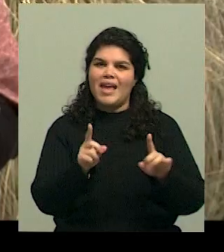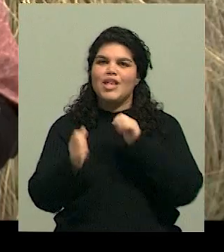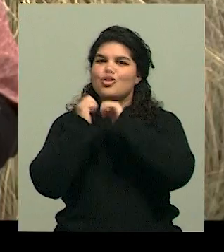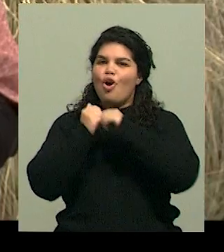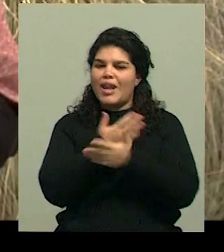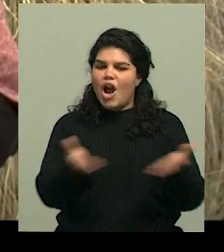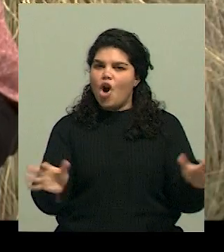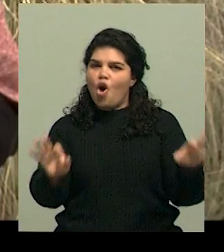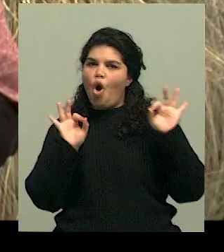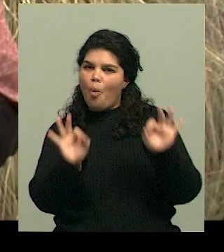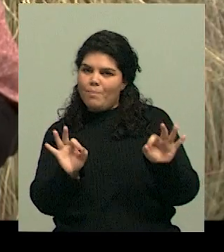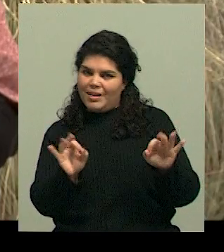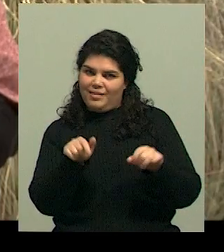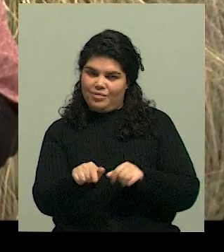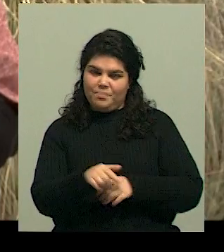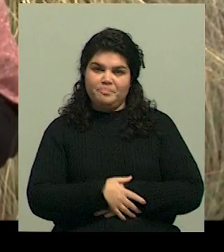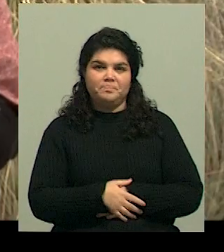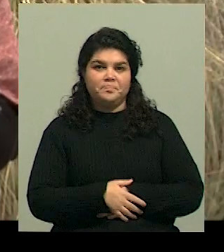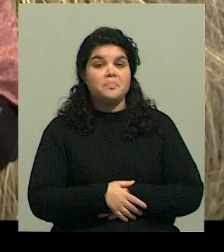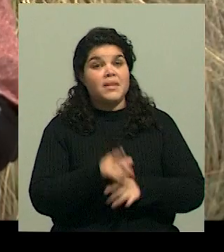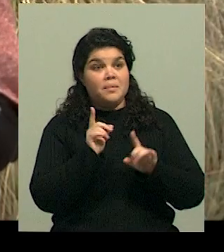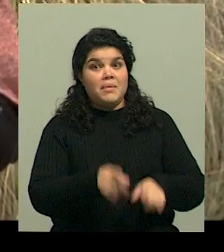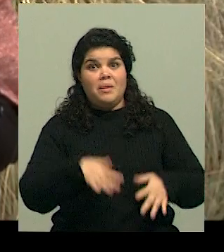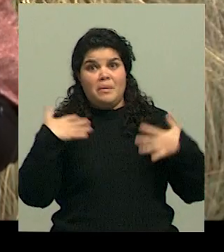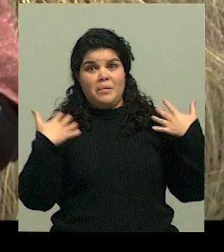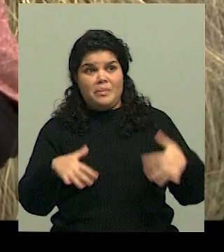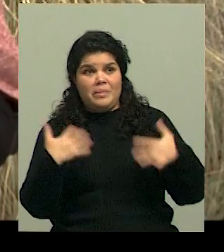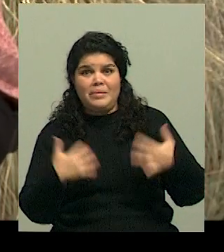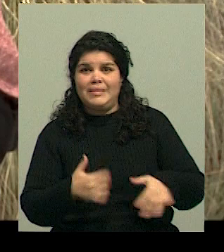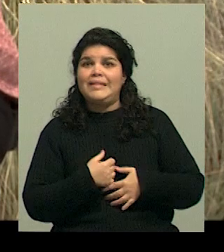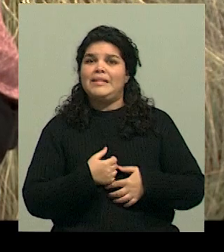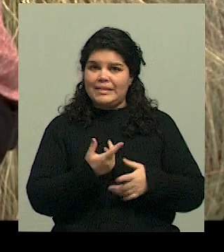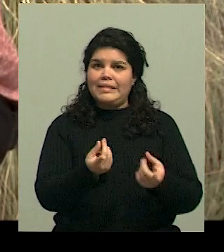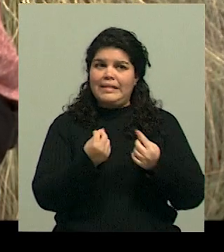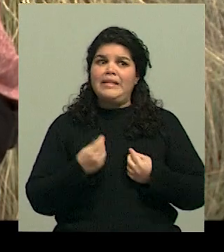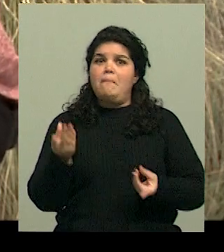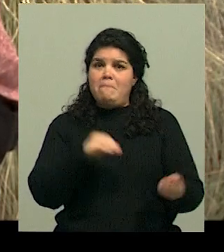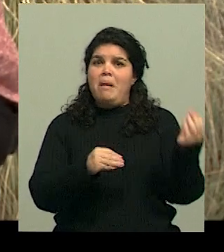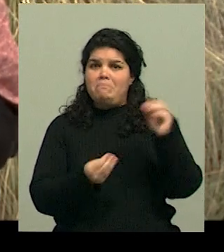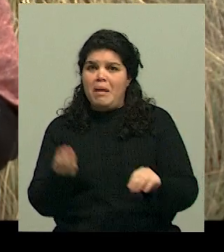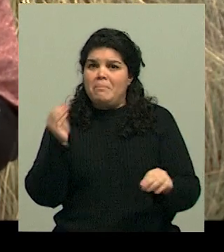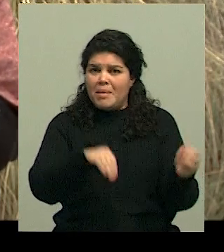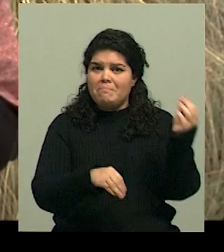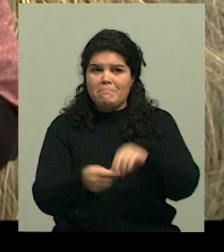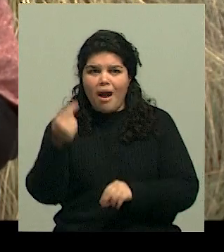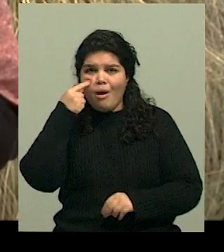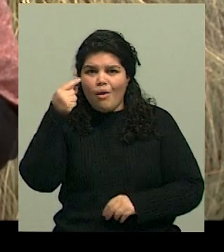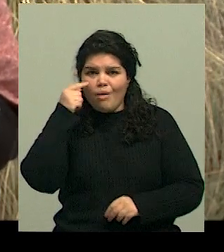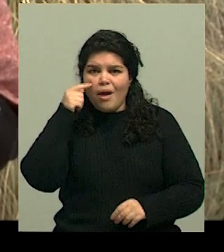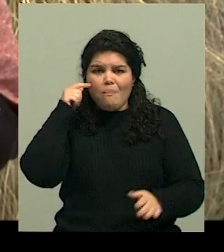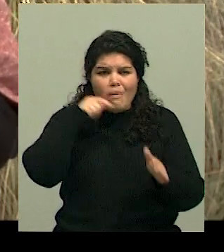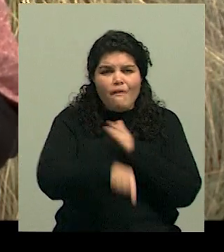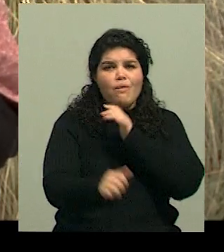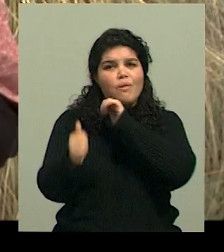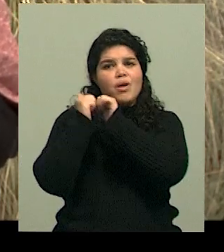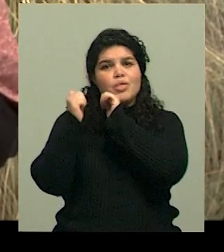Bueno, Gabriela, la verdad es que da para tener varios capítulos sobre historia para hablar con